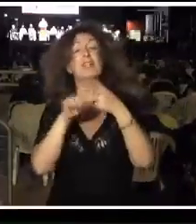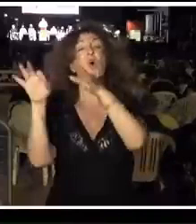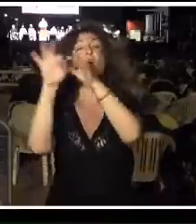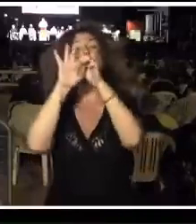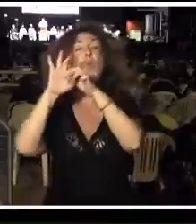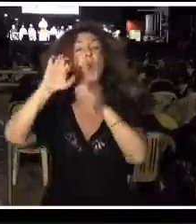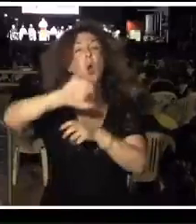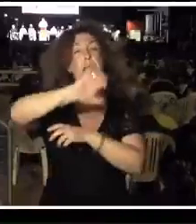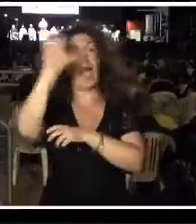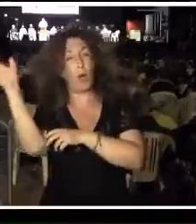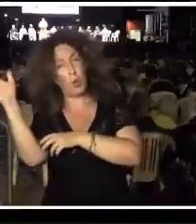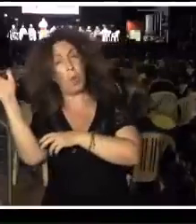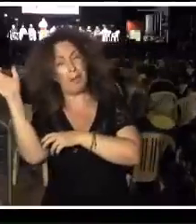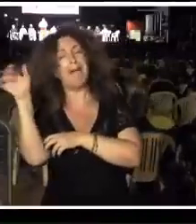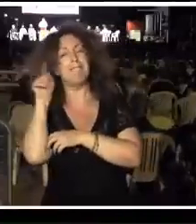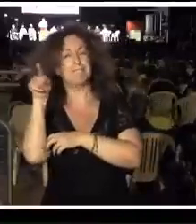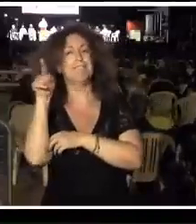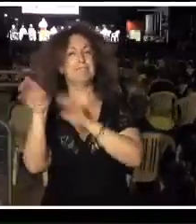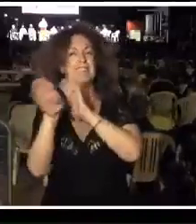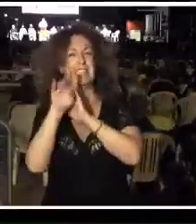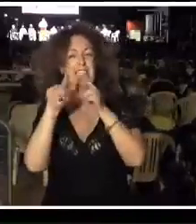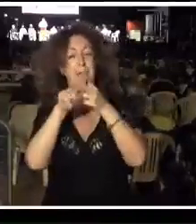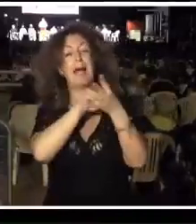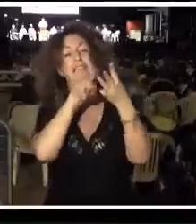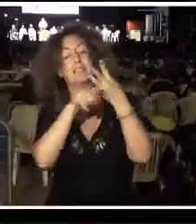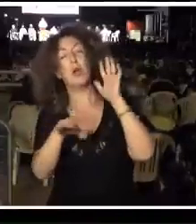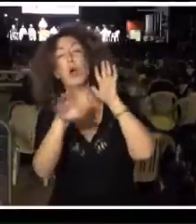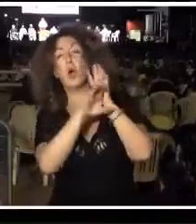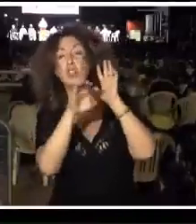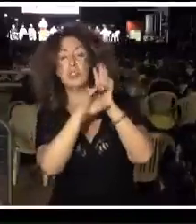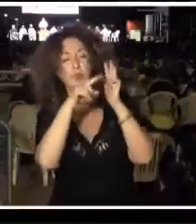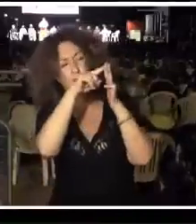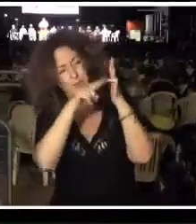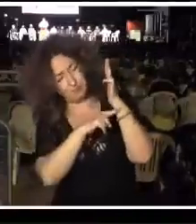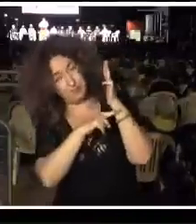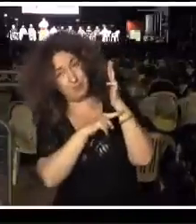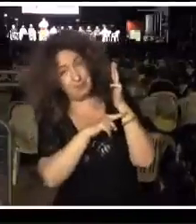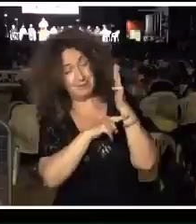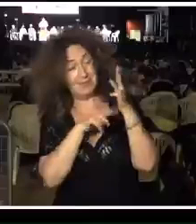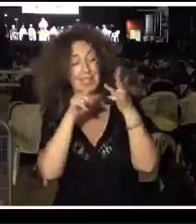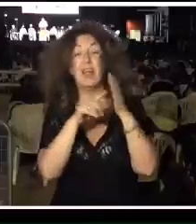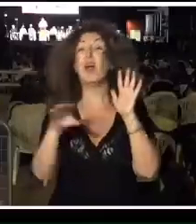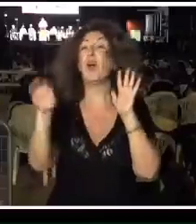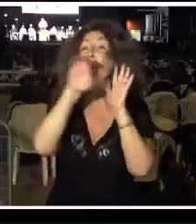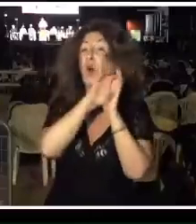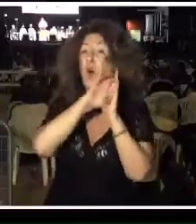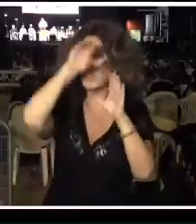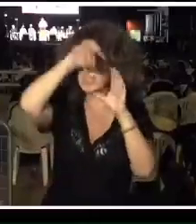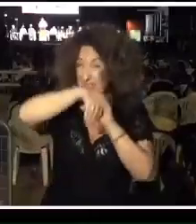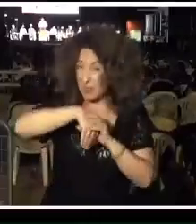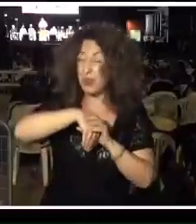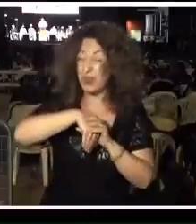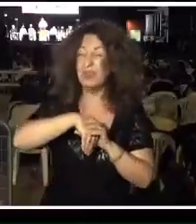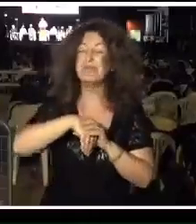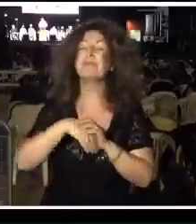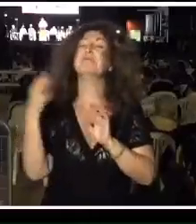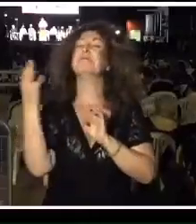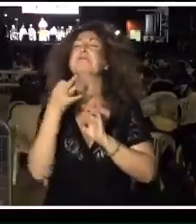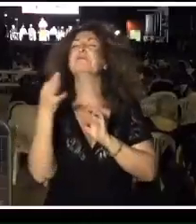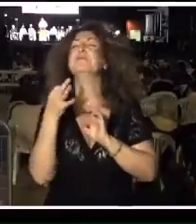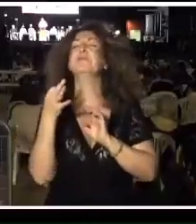derechos recogidos en la Constitución. Los contenidos constitucionales del Estado social y